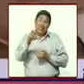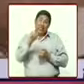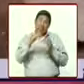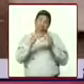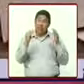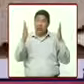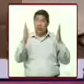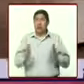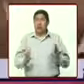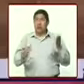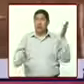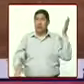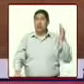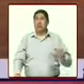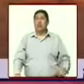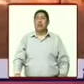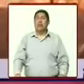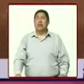viviendas.